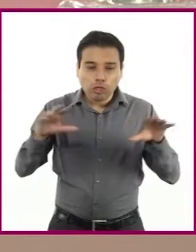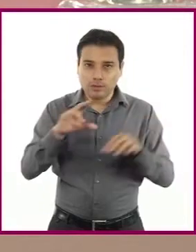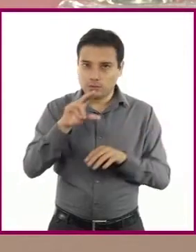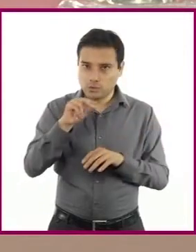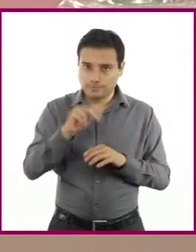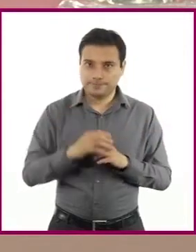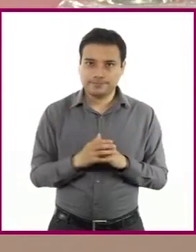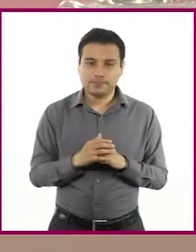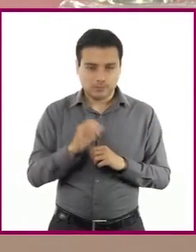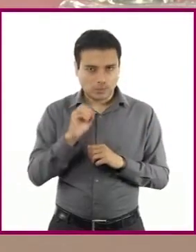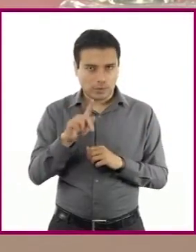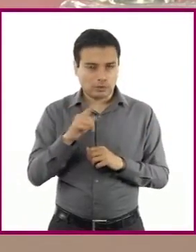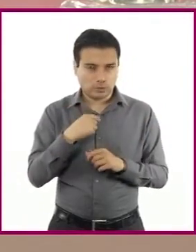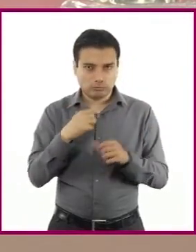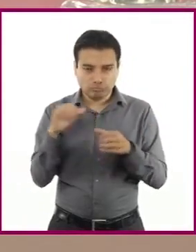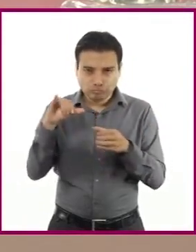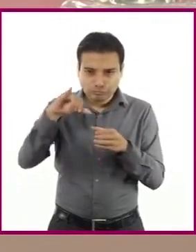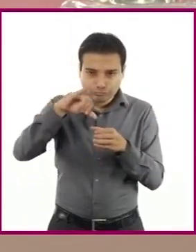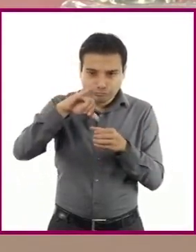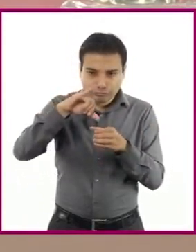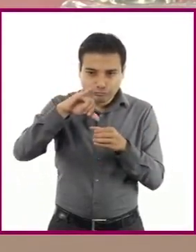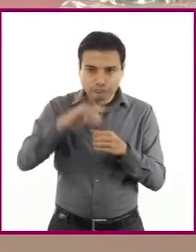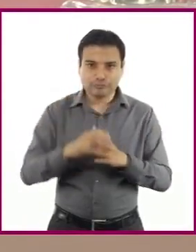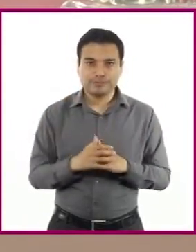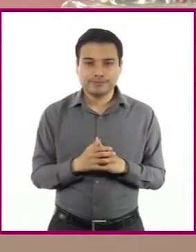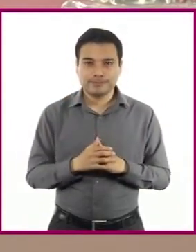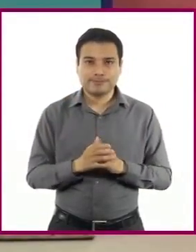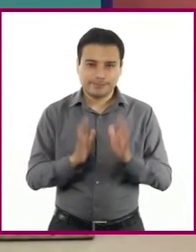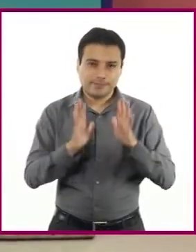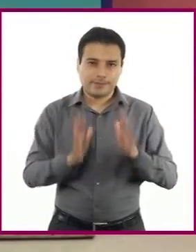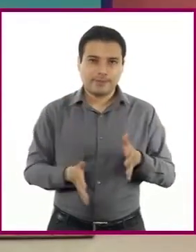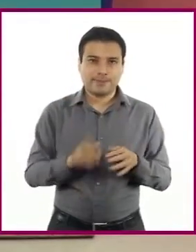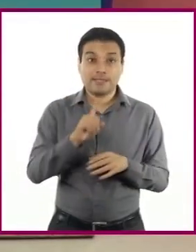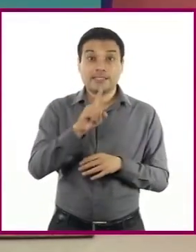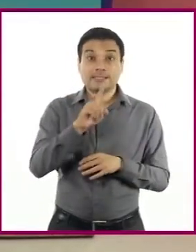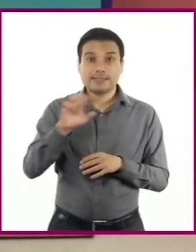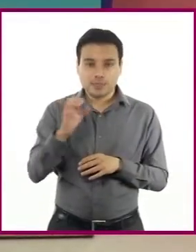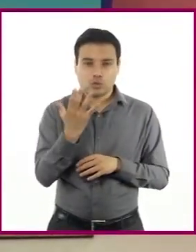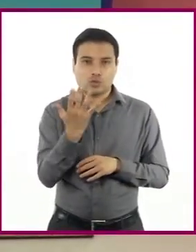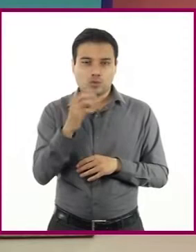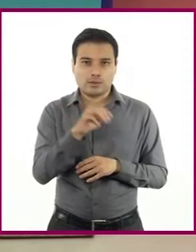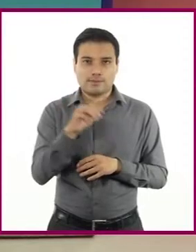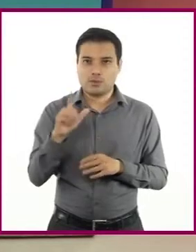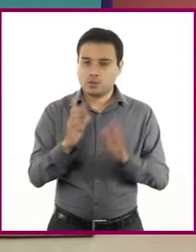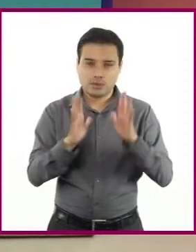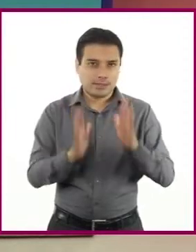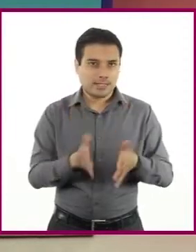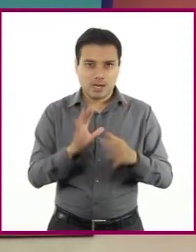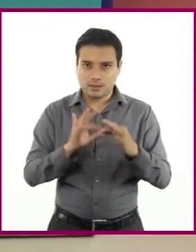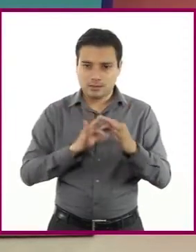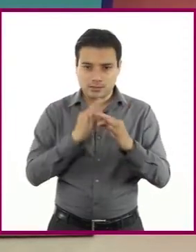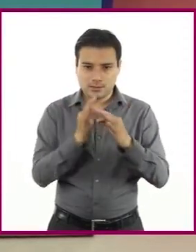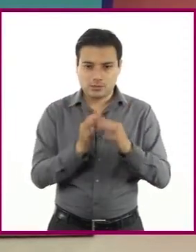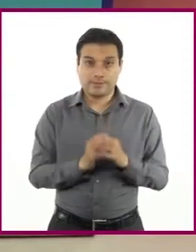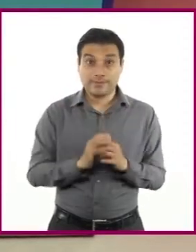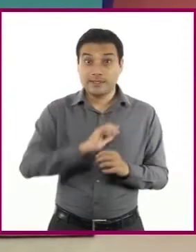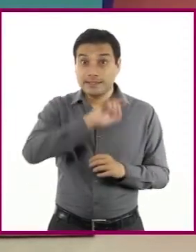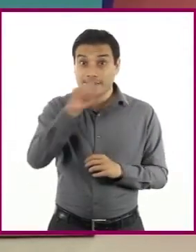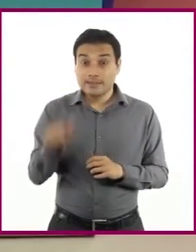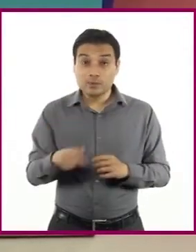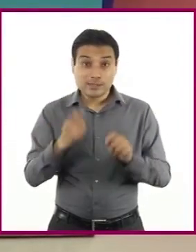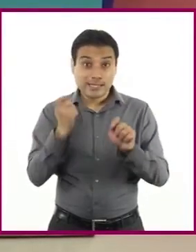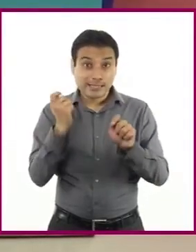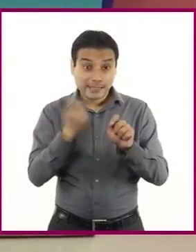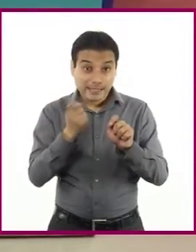primer procedimiento y ahí están los 150 mililitros. Colocaremos los clavos y los